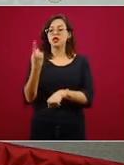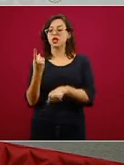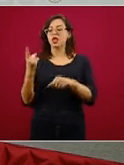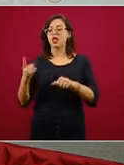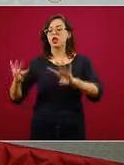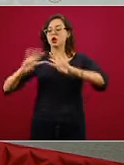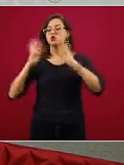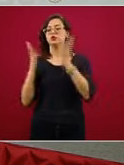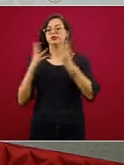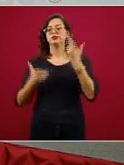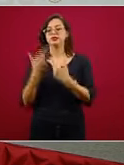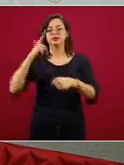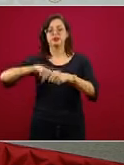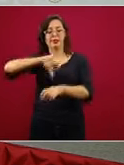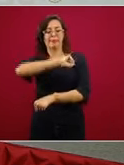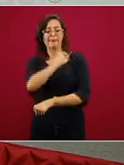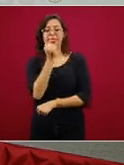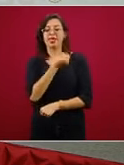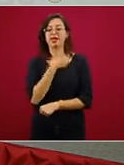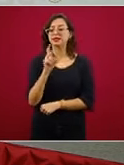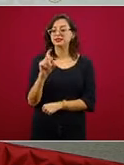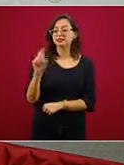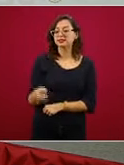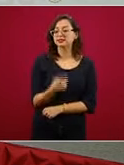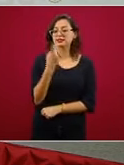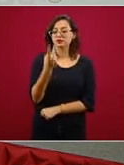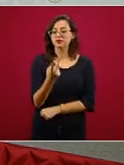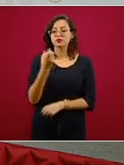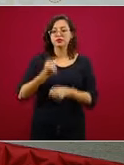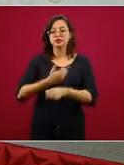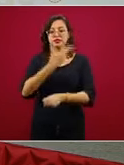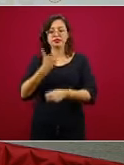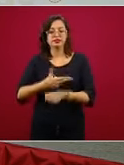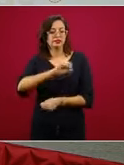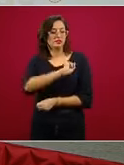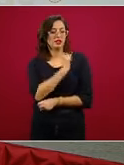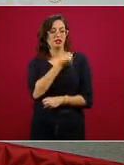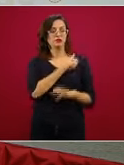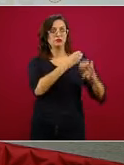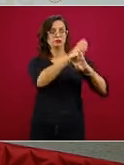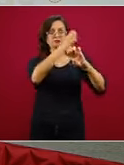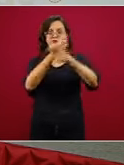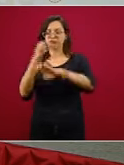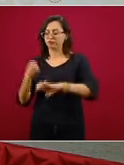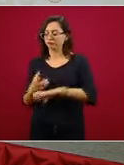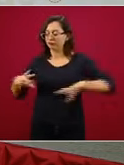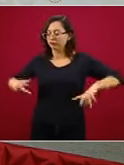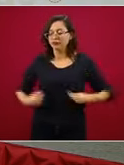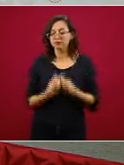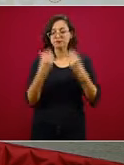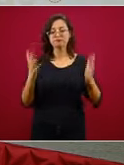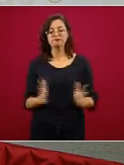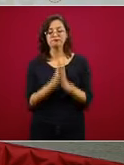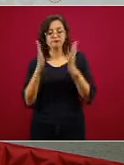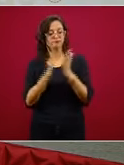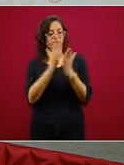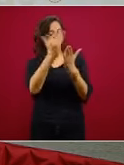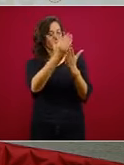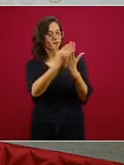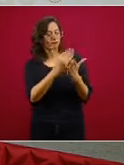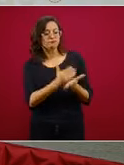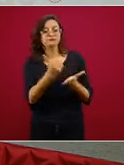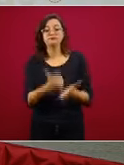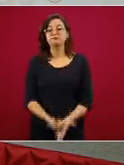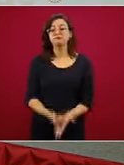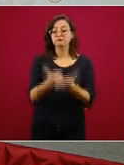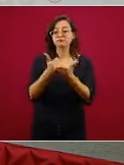Salud, con la participación de los 32 secretarias y secretarios de salud, y es un elemento alternativo que nos va a